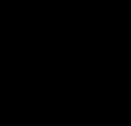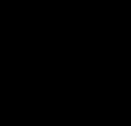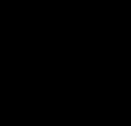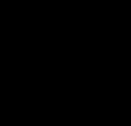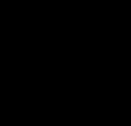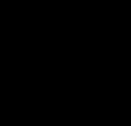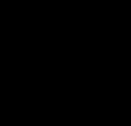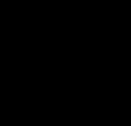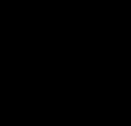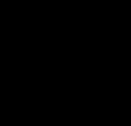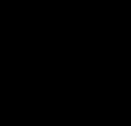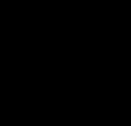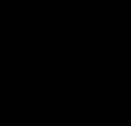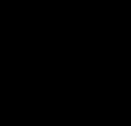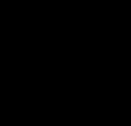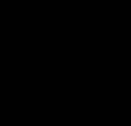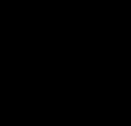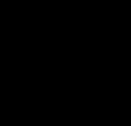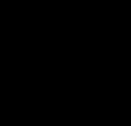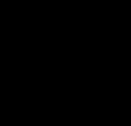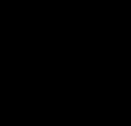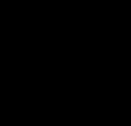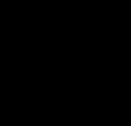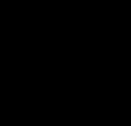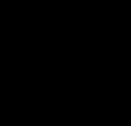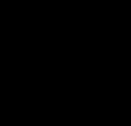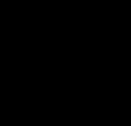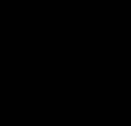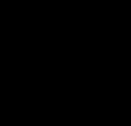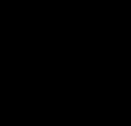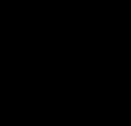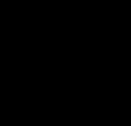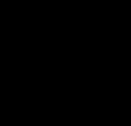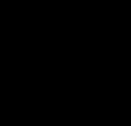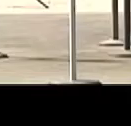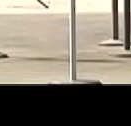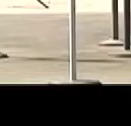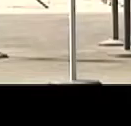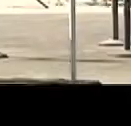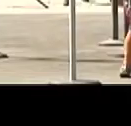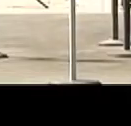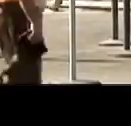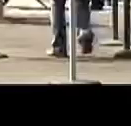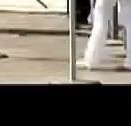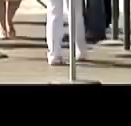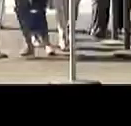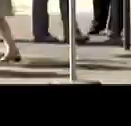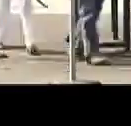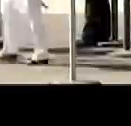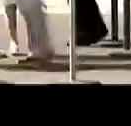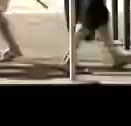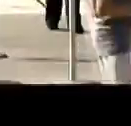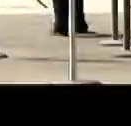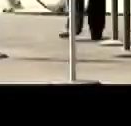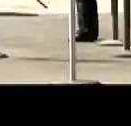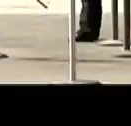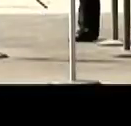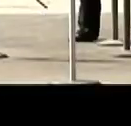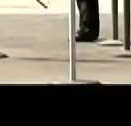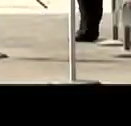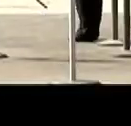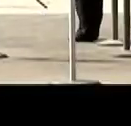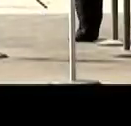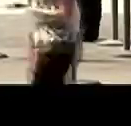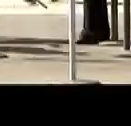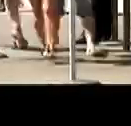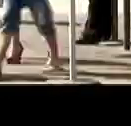I always wanted to be a model. I was obsessed with it. I mean, I read every fashion magazine from the time I was 12. And then I